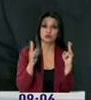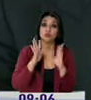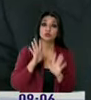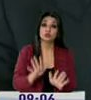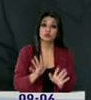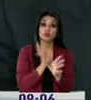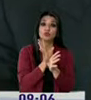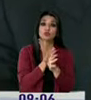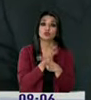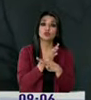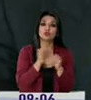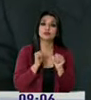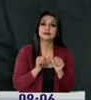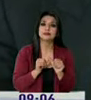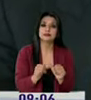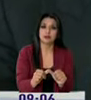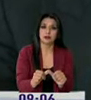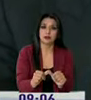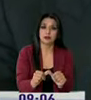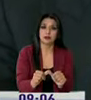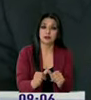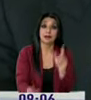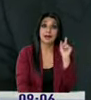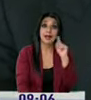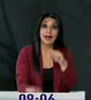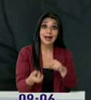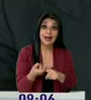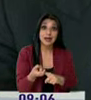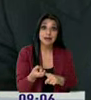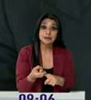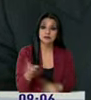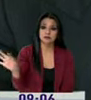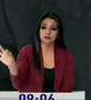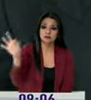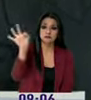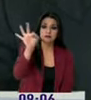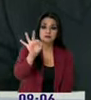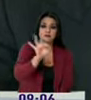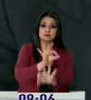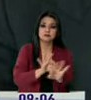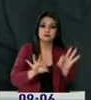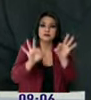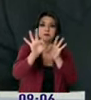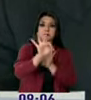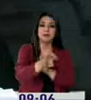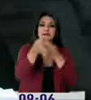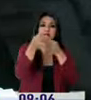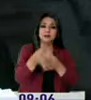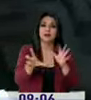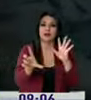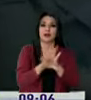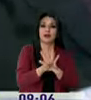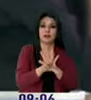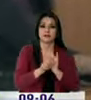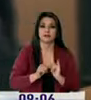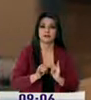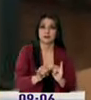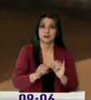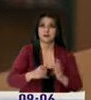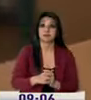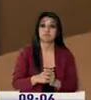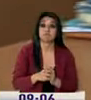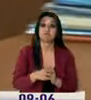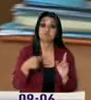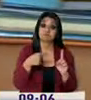continuarán en funciones hasta ser legalmente reemplazados. Medina literalmente